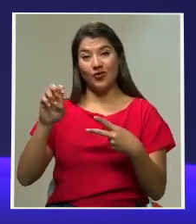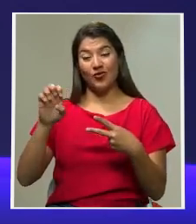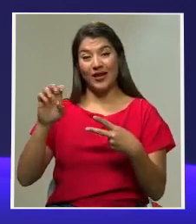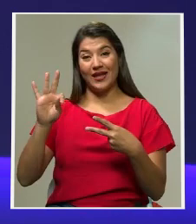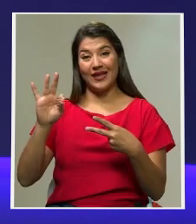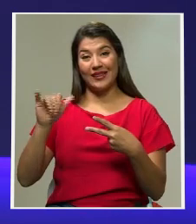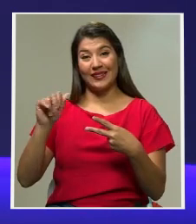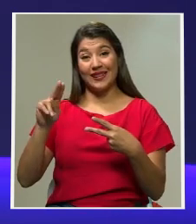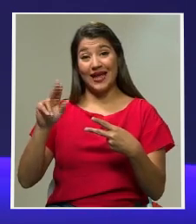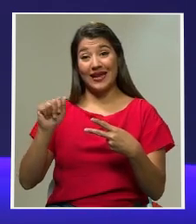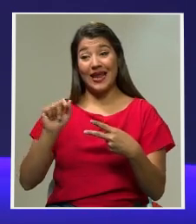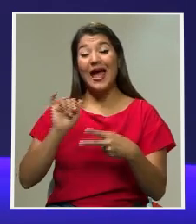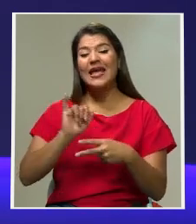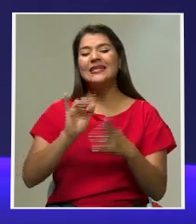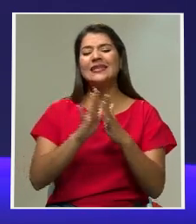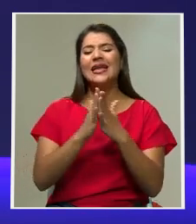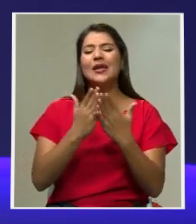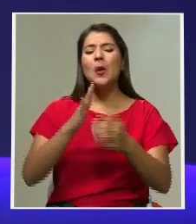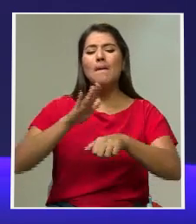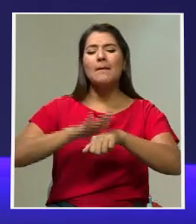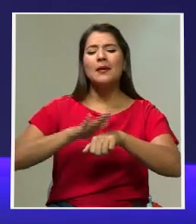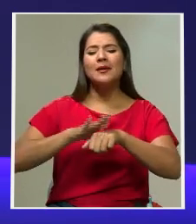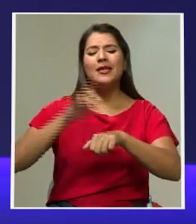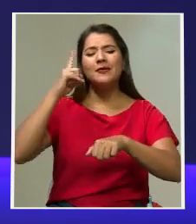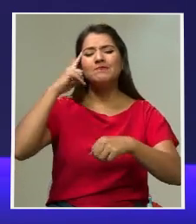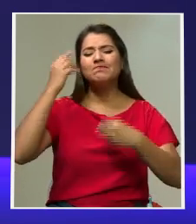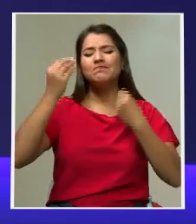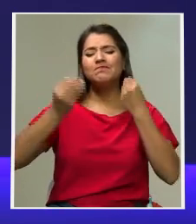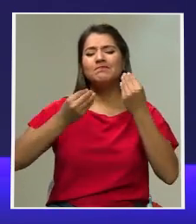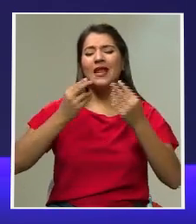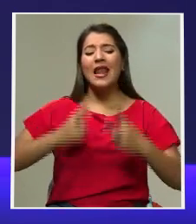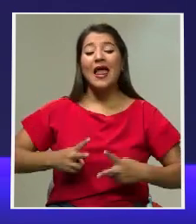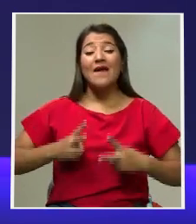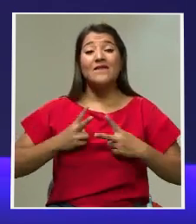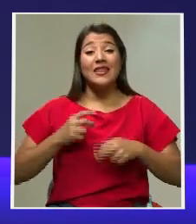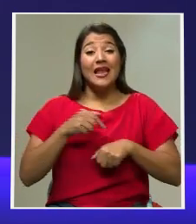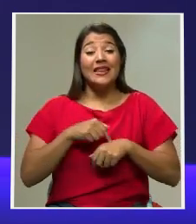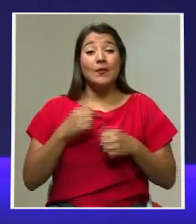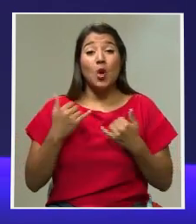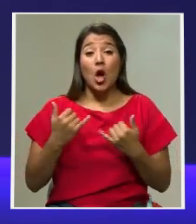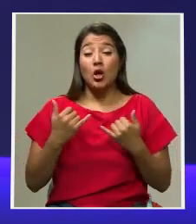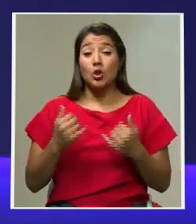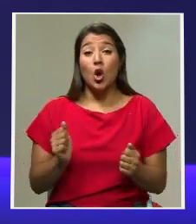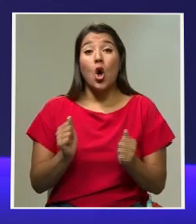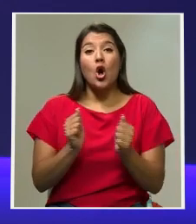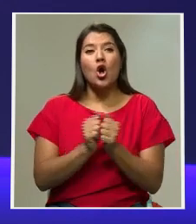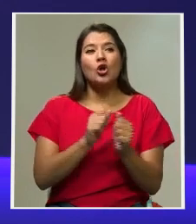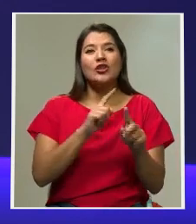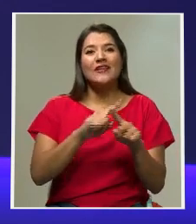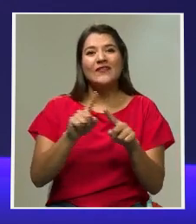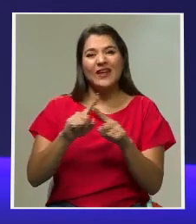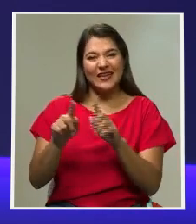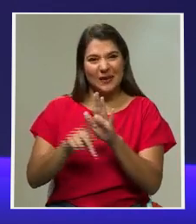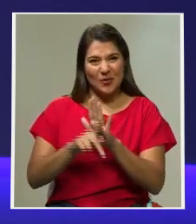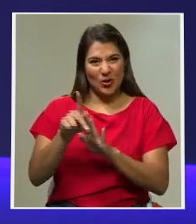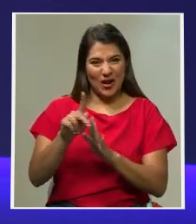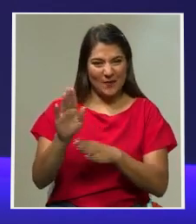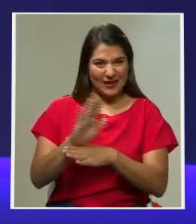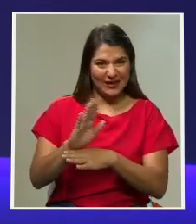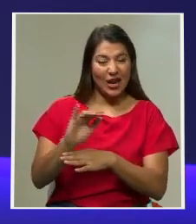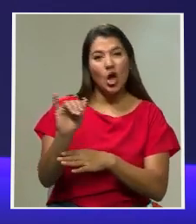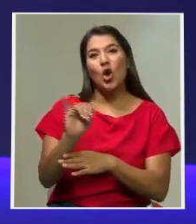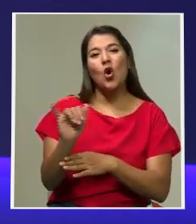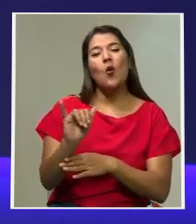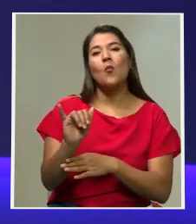la vida en el siglo XXI a partir de un puñado de series como The Walking Dead, o Game of